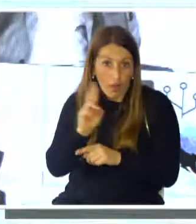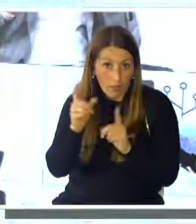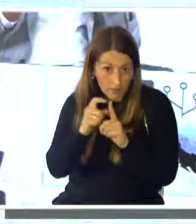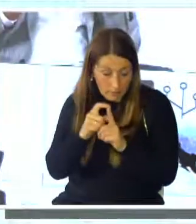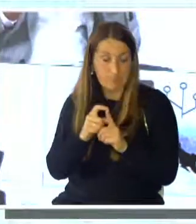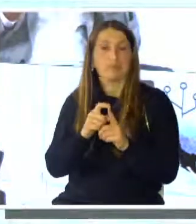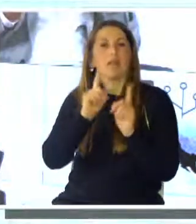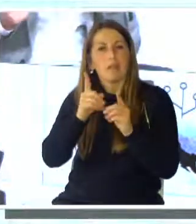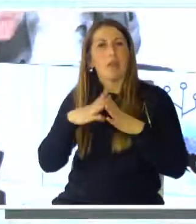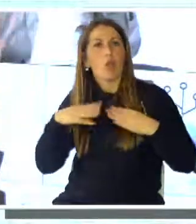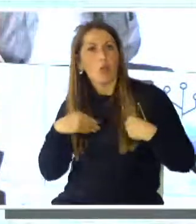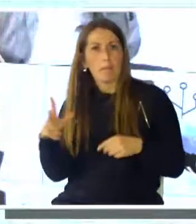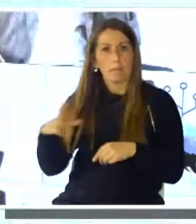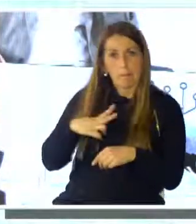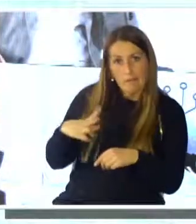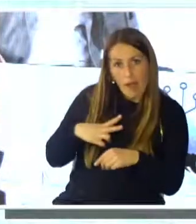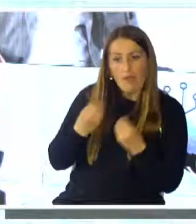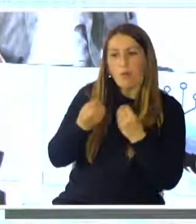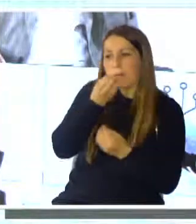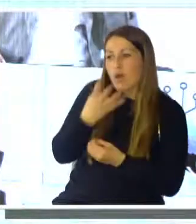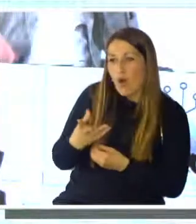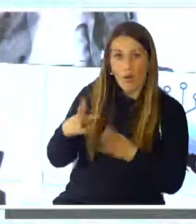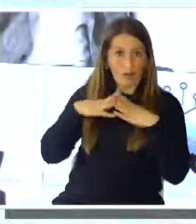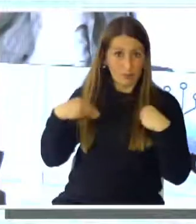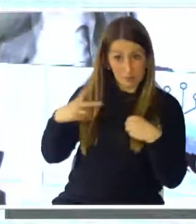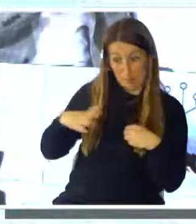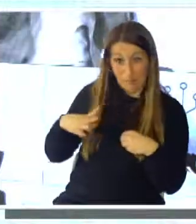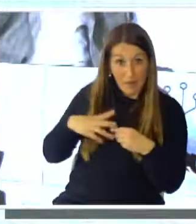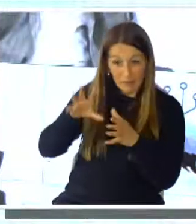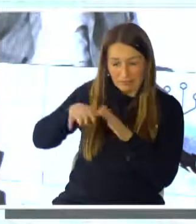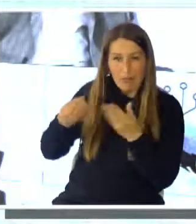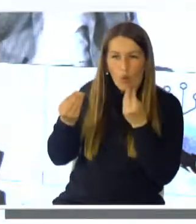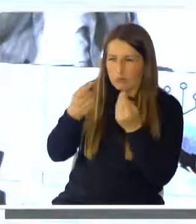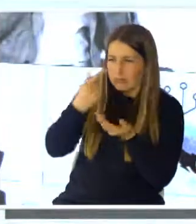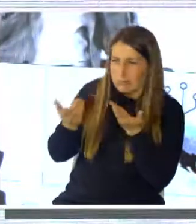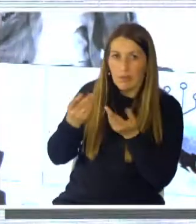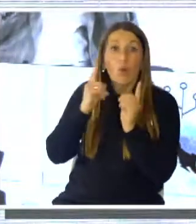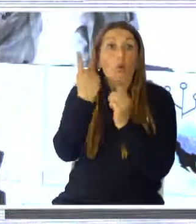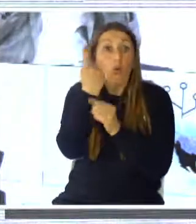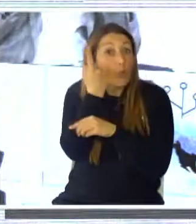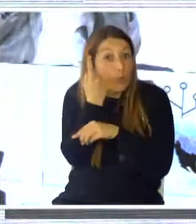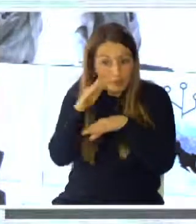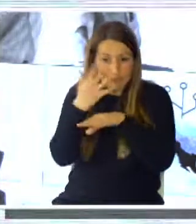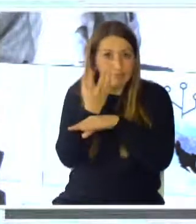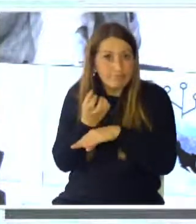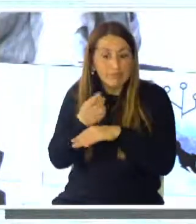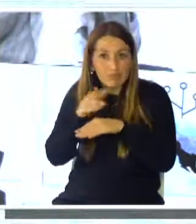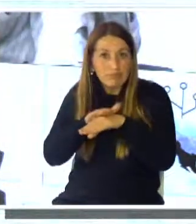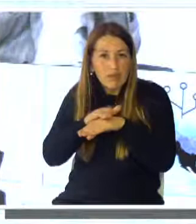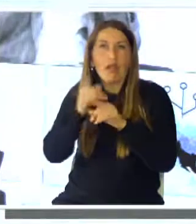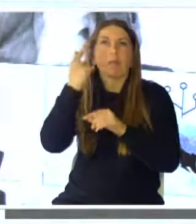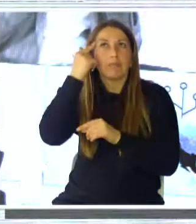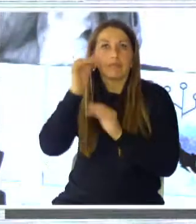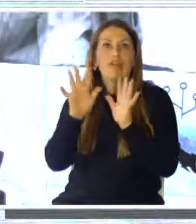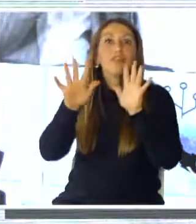las escuelas privadas y cómo van mejorando las escuelas privadas todo esto montado en una única plataforma que nos permite es decir en 10 años va a